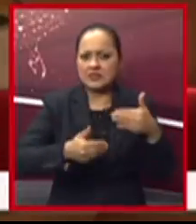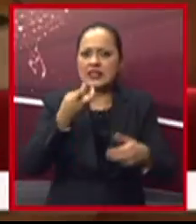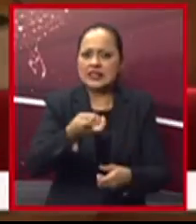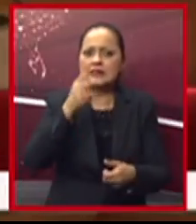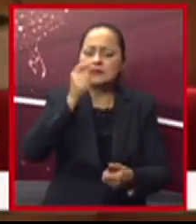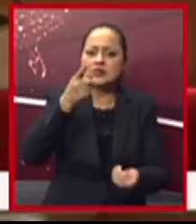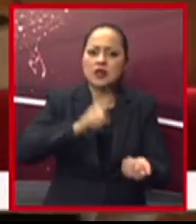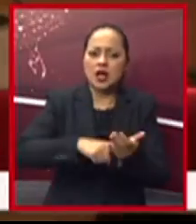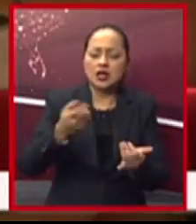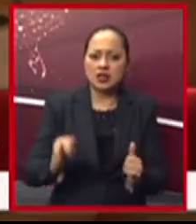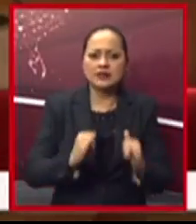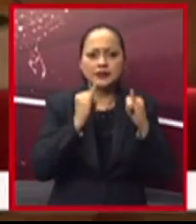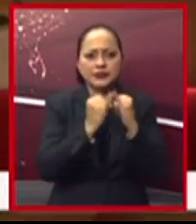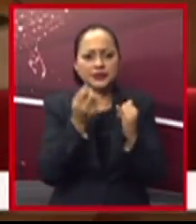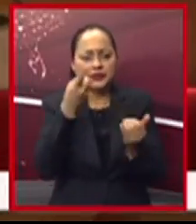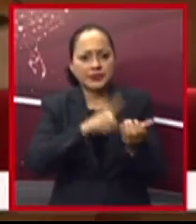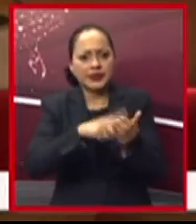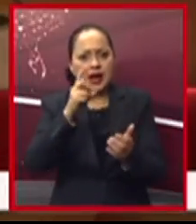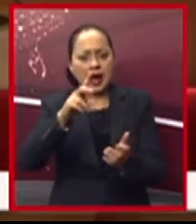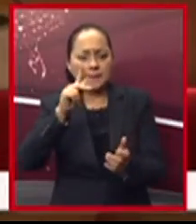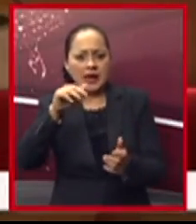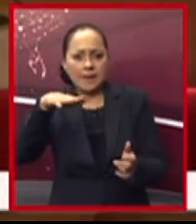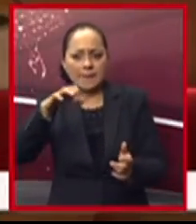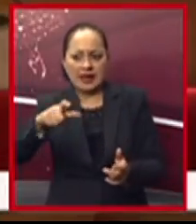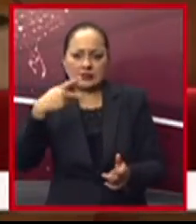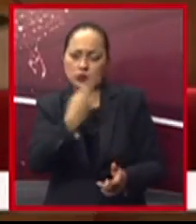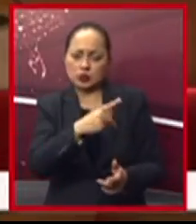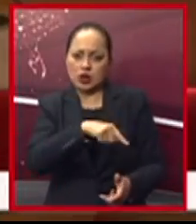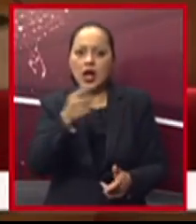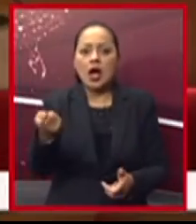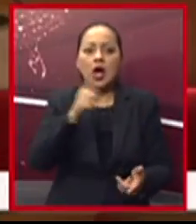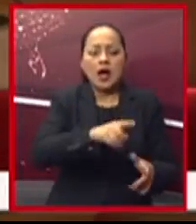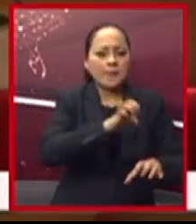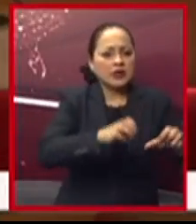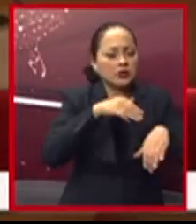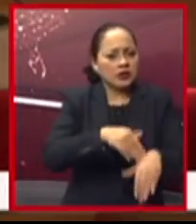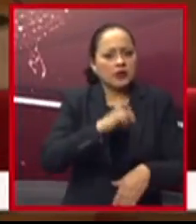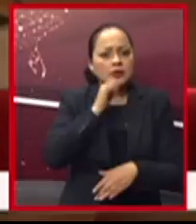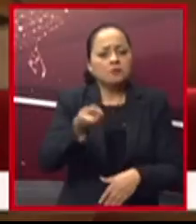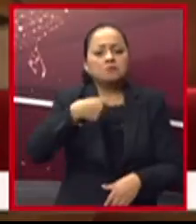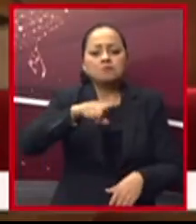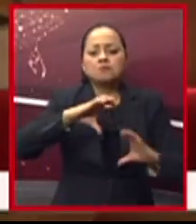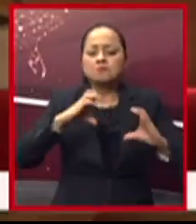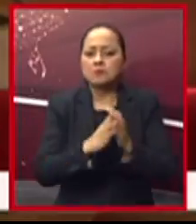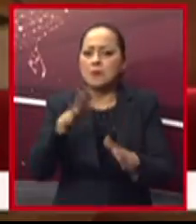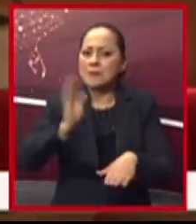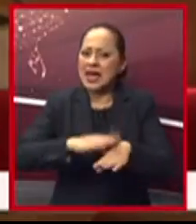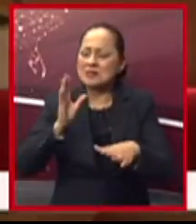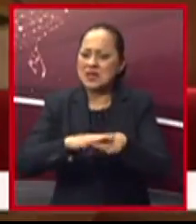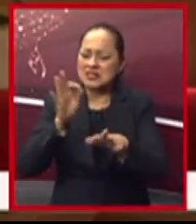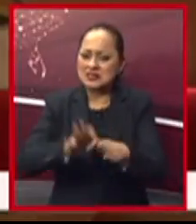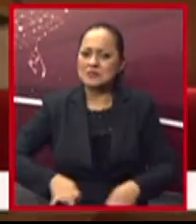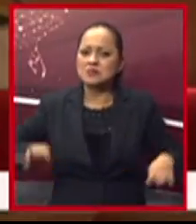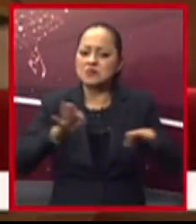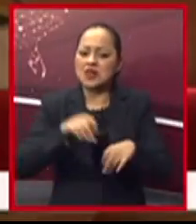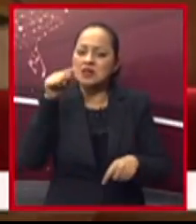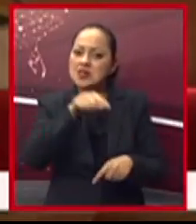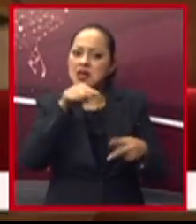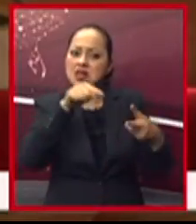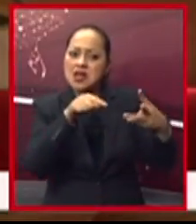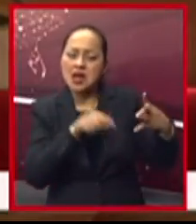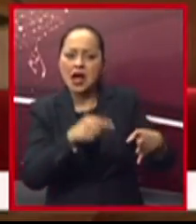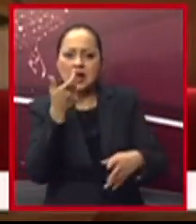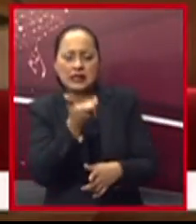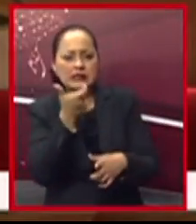sistema institucional que desarrolla Pemex, ya que en todo momento privilegiaron y priorizaron el